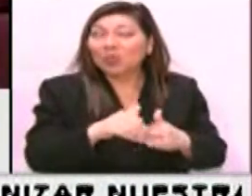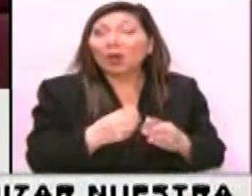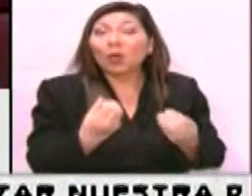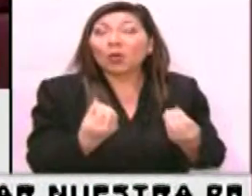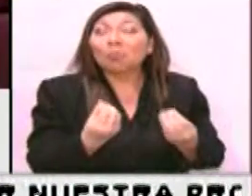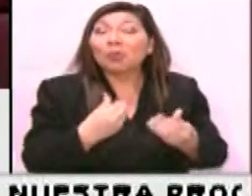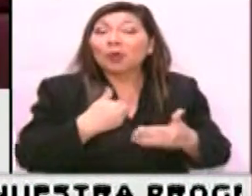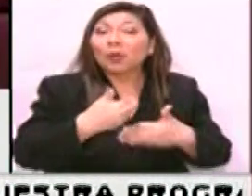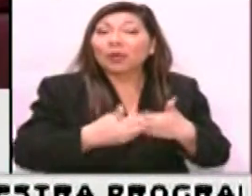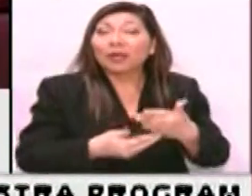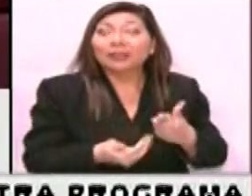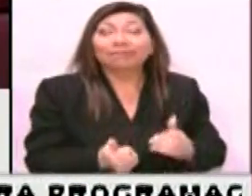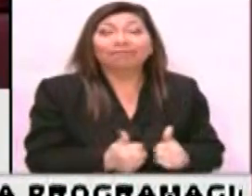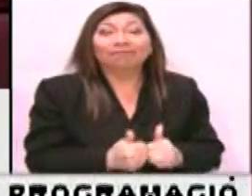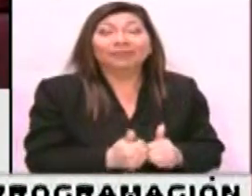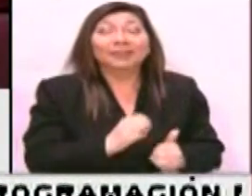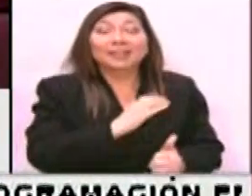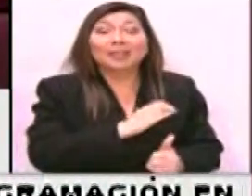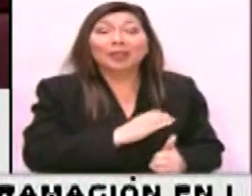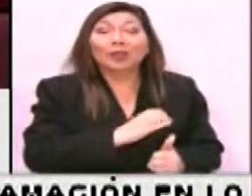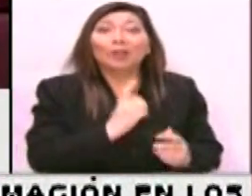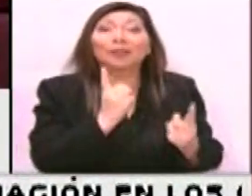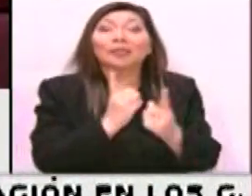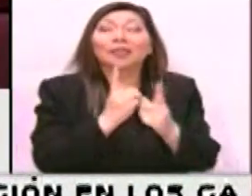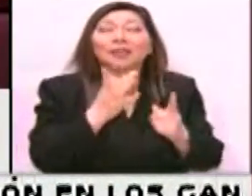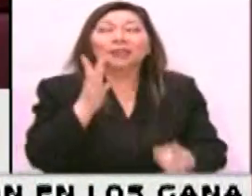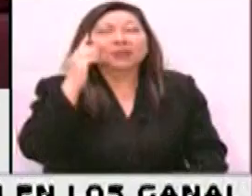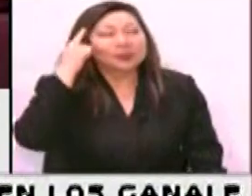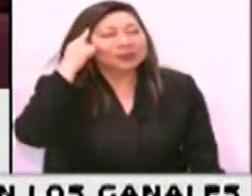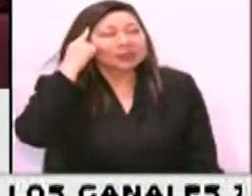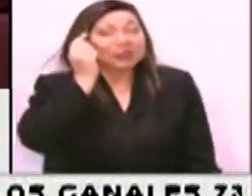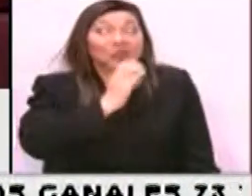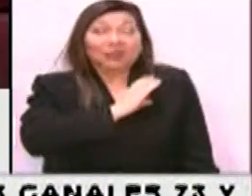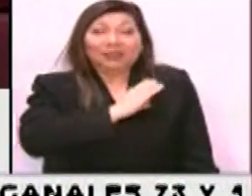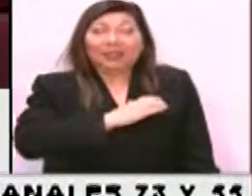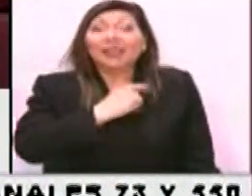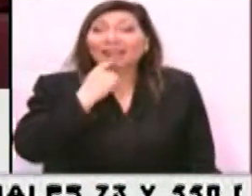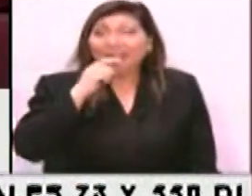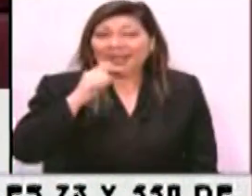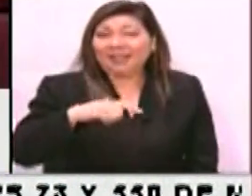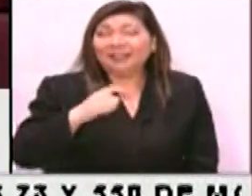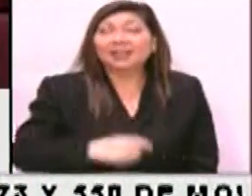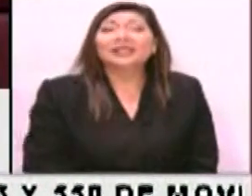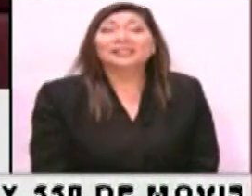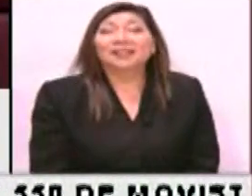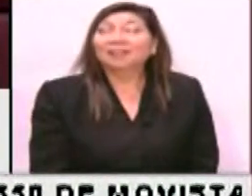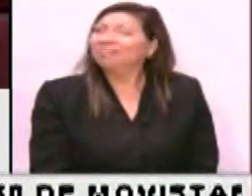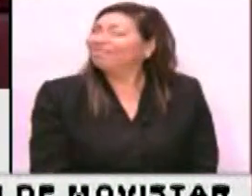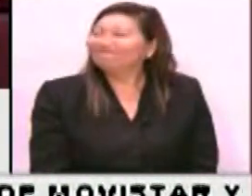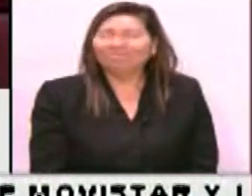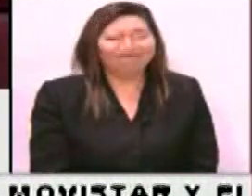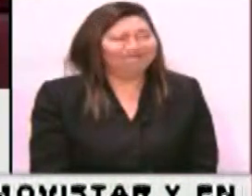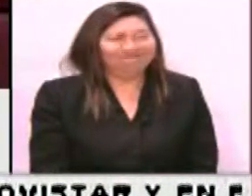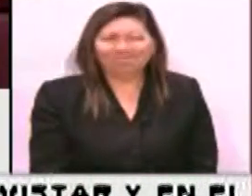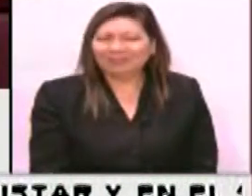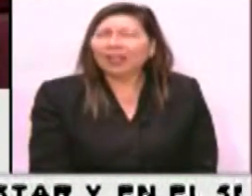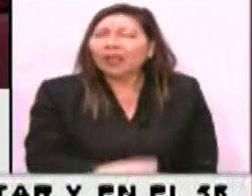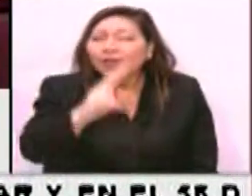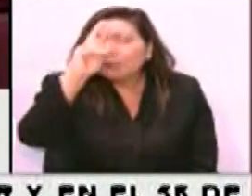como consecuencia de un acto de conciencia, de un examen de conciencia, que es lo que el país le necesite, eso no es comprar